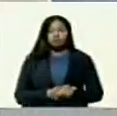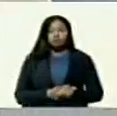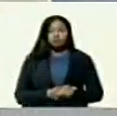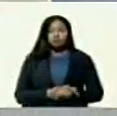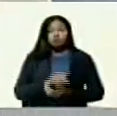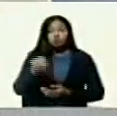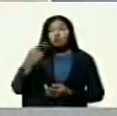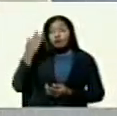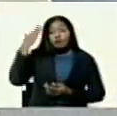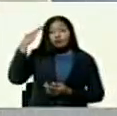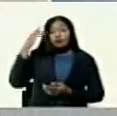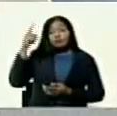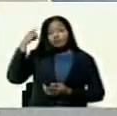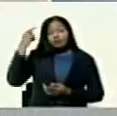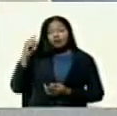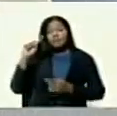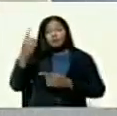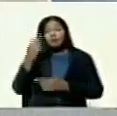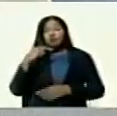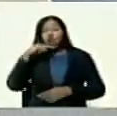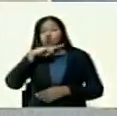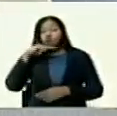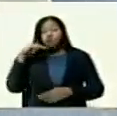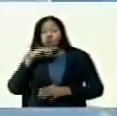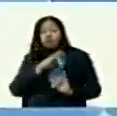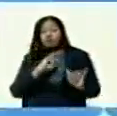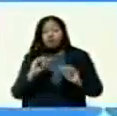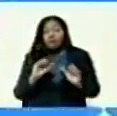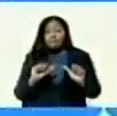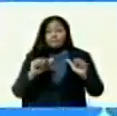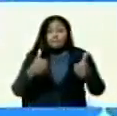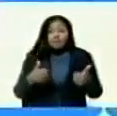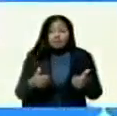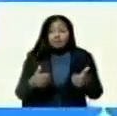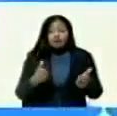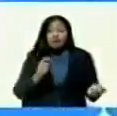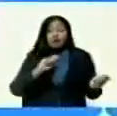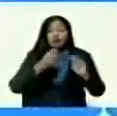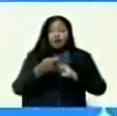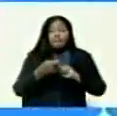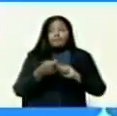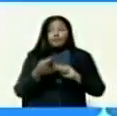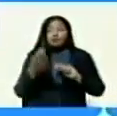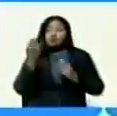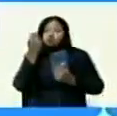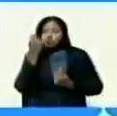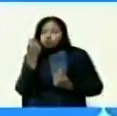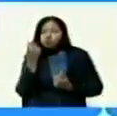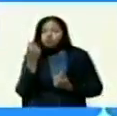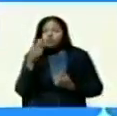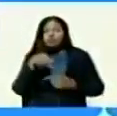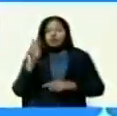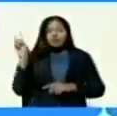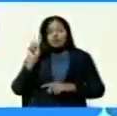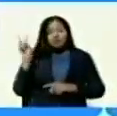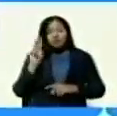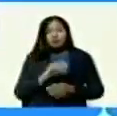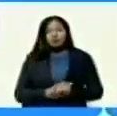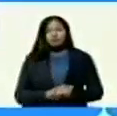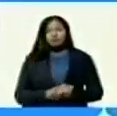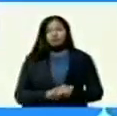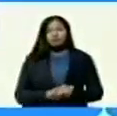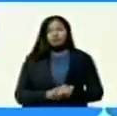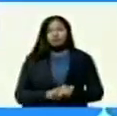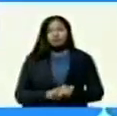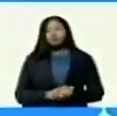saben que el día 1 de octubre inicia la nueva expresión del Bolívar Digital